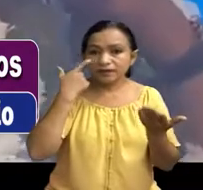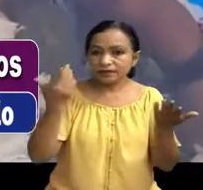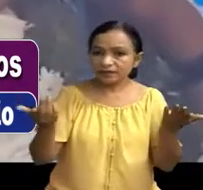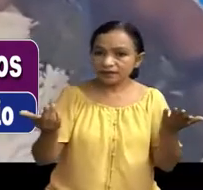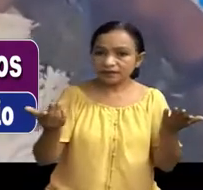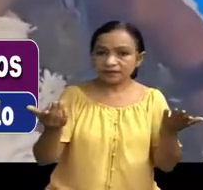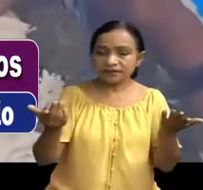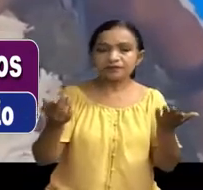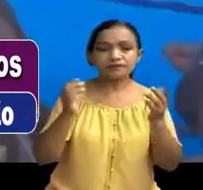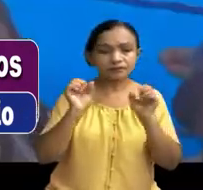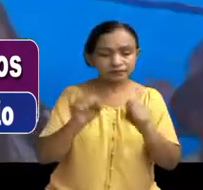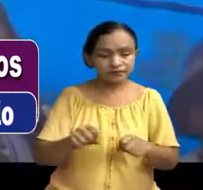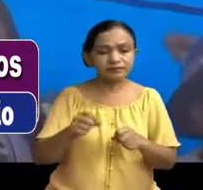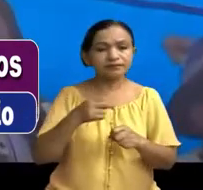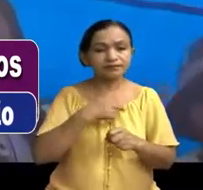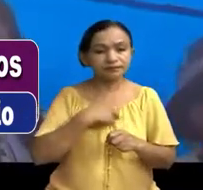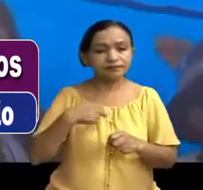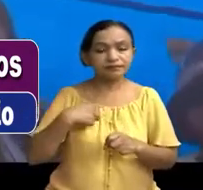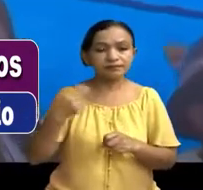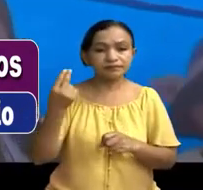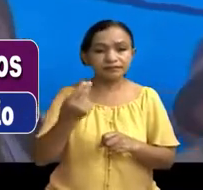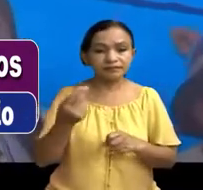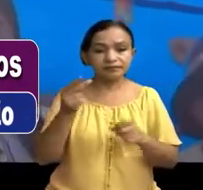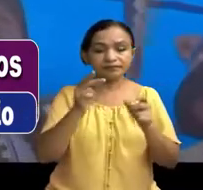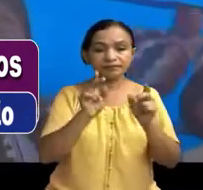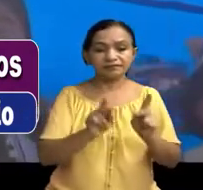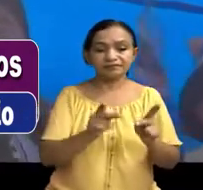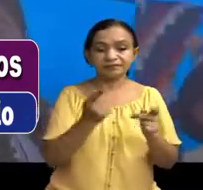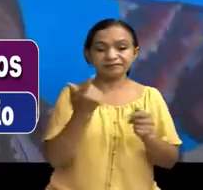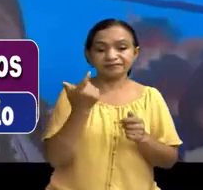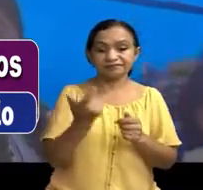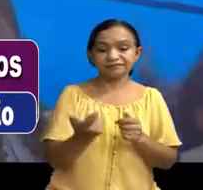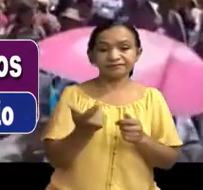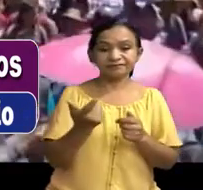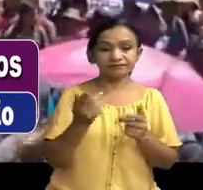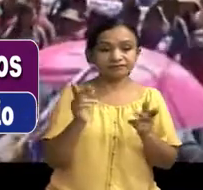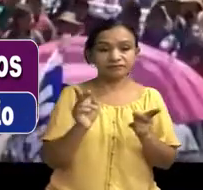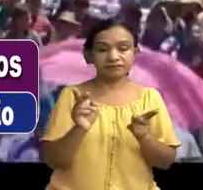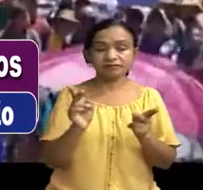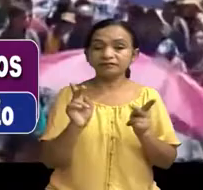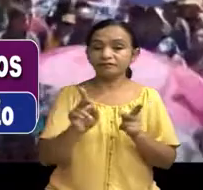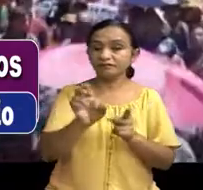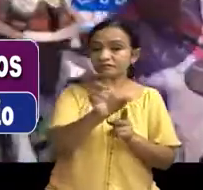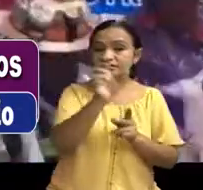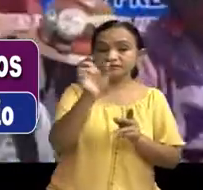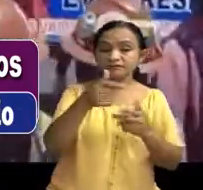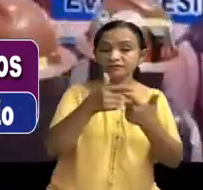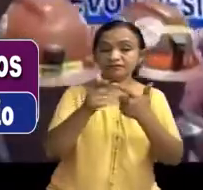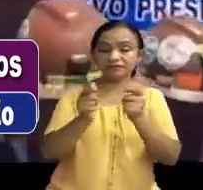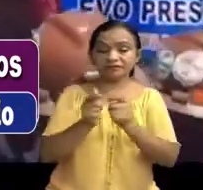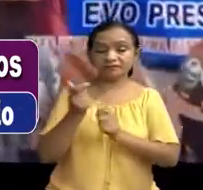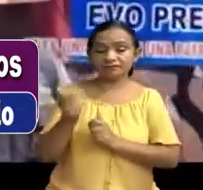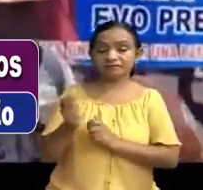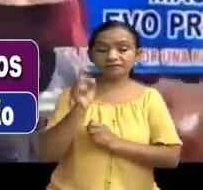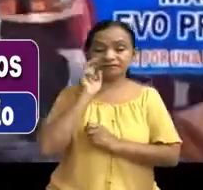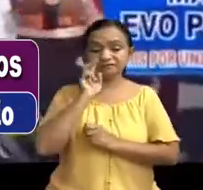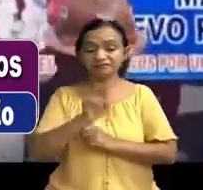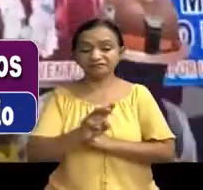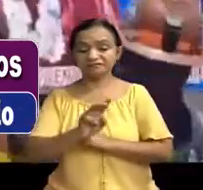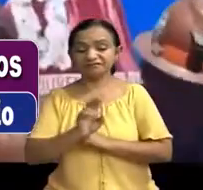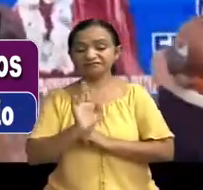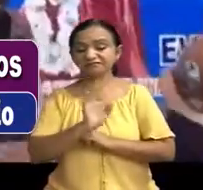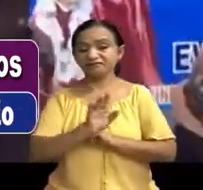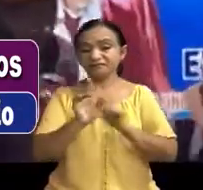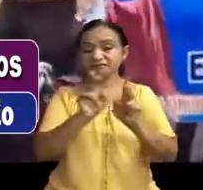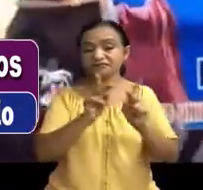Esa mentalidad todavía está planteada en las oligarquías, no solo bolivianas, ahí es el extremo, pero hay otras oligarquías que ven con desprecio al pueblo, que ven con